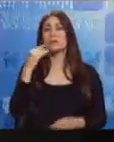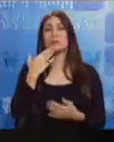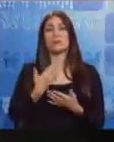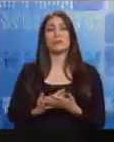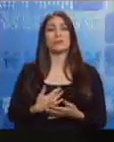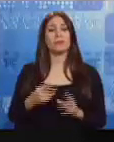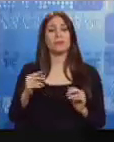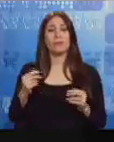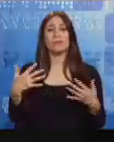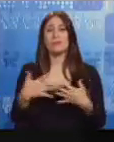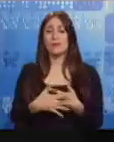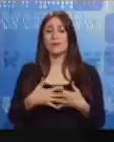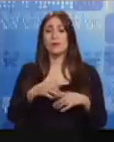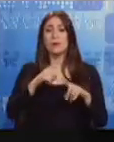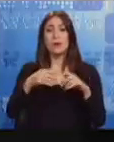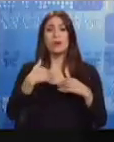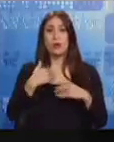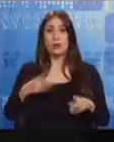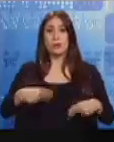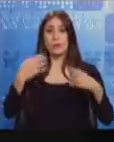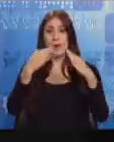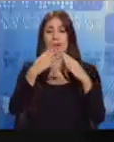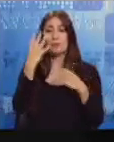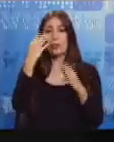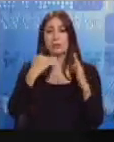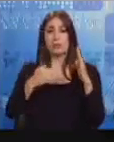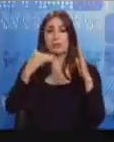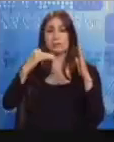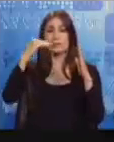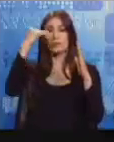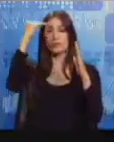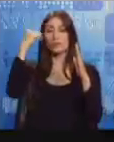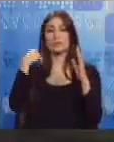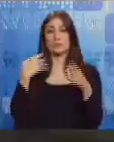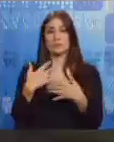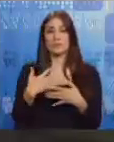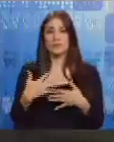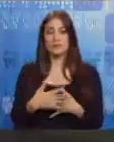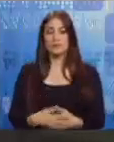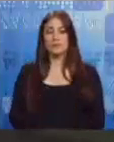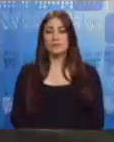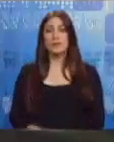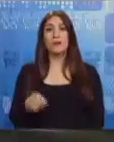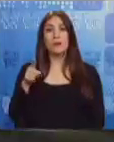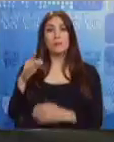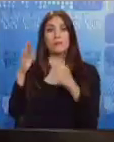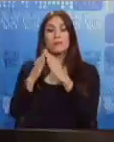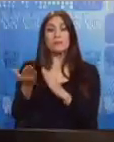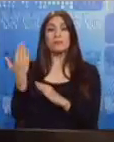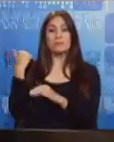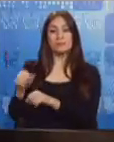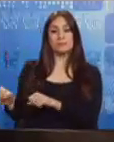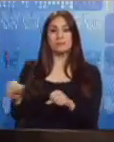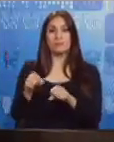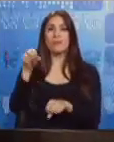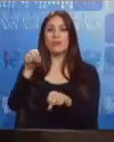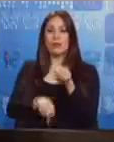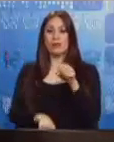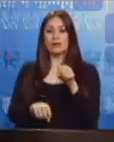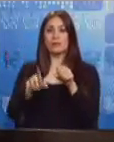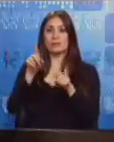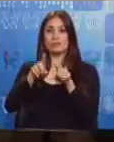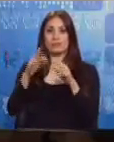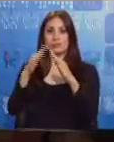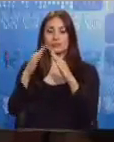la habitación y la terraza, vivo en una construcción de 4 pisos. Una vivienda que el pasado terremoto tuvo daños en su